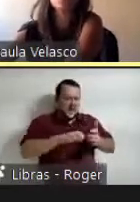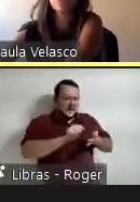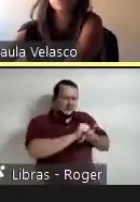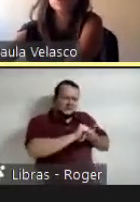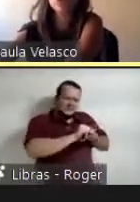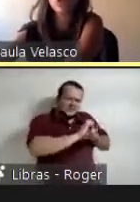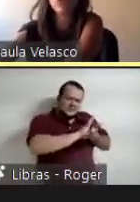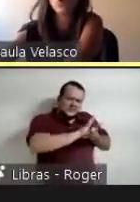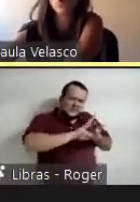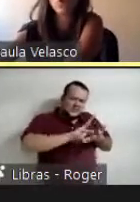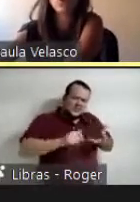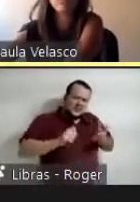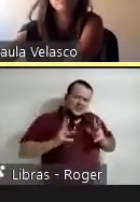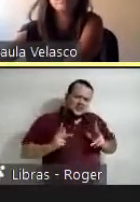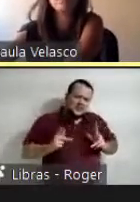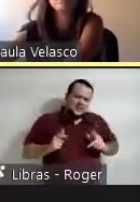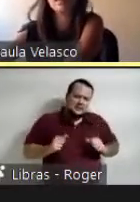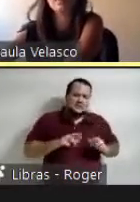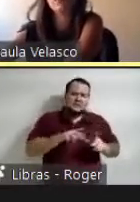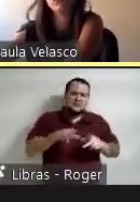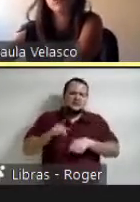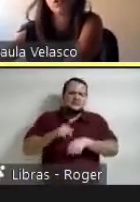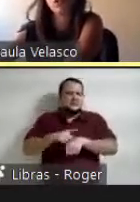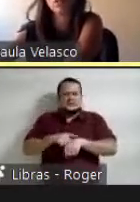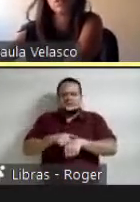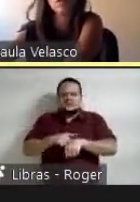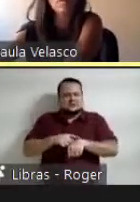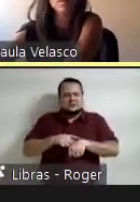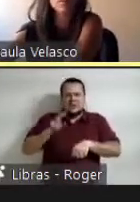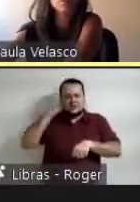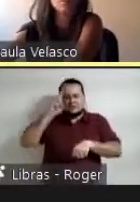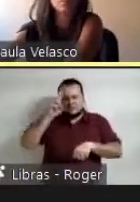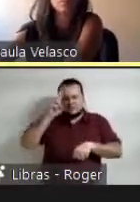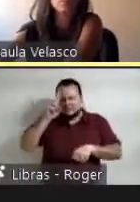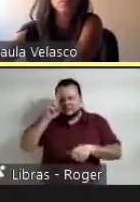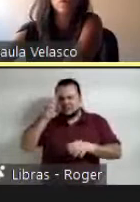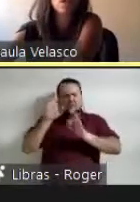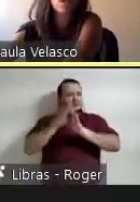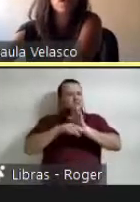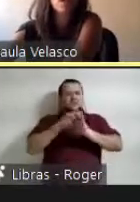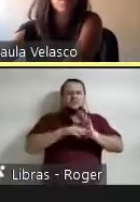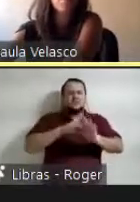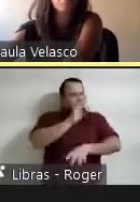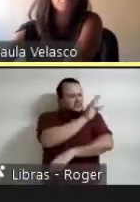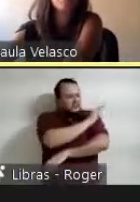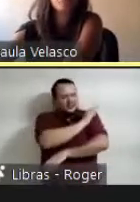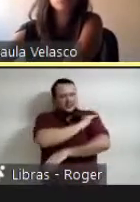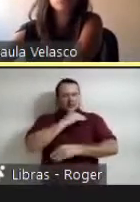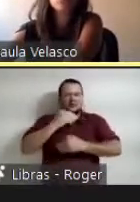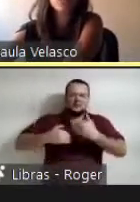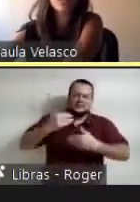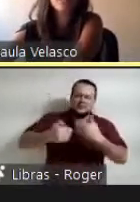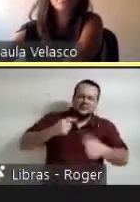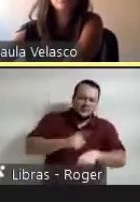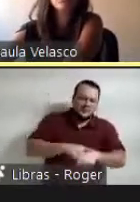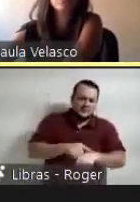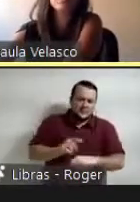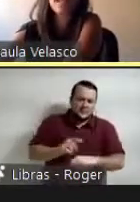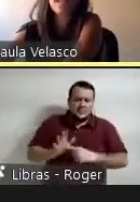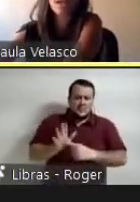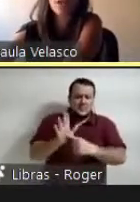y contextos tecnológicos a través del tiempo colisionando en el espacio pero la estructura